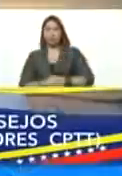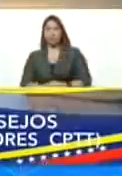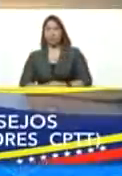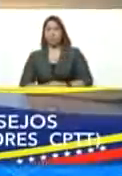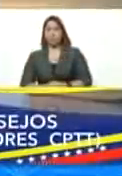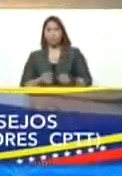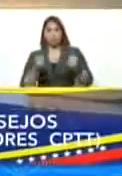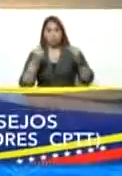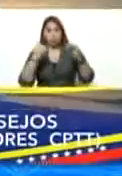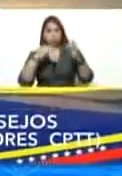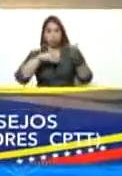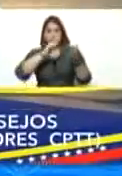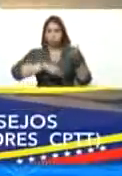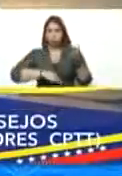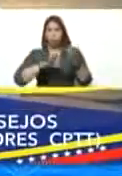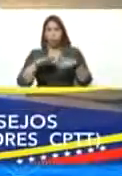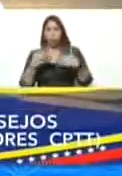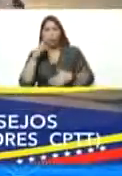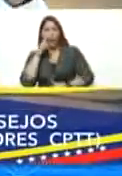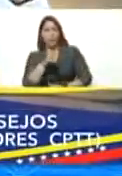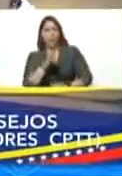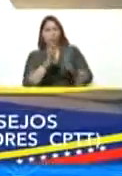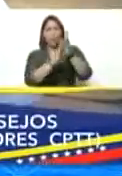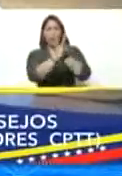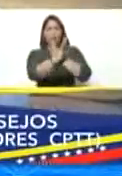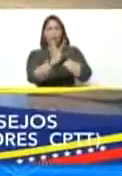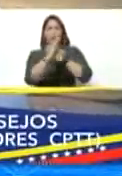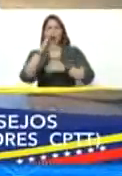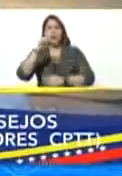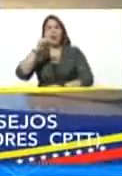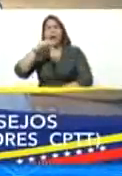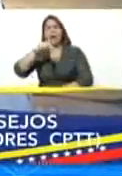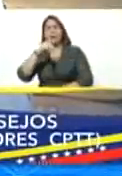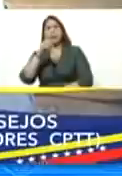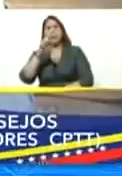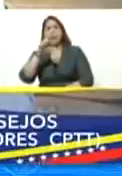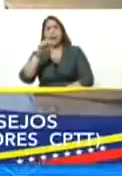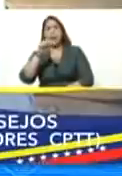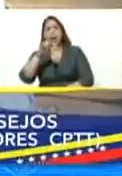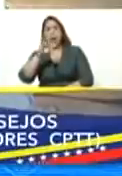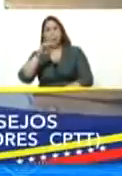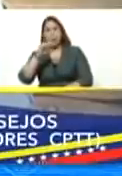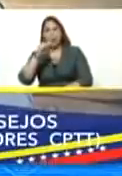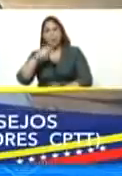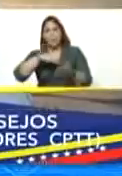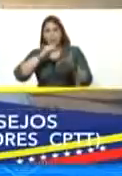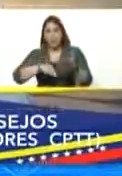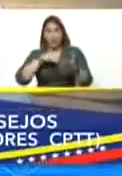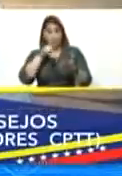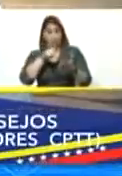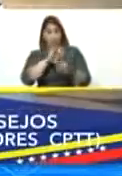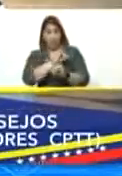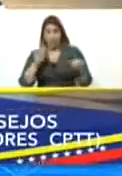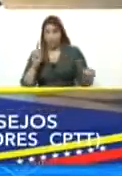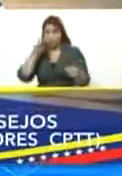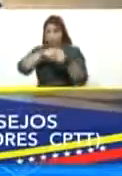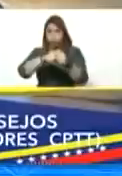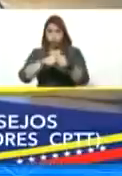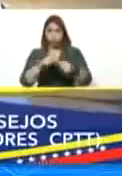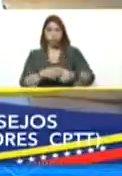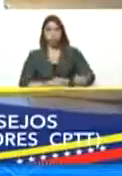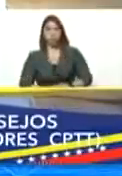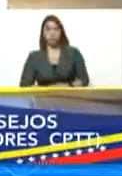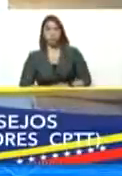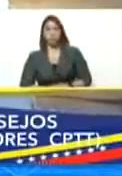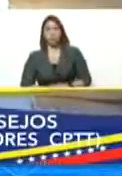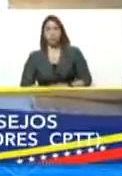firmar. Y de repente cuando veo en la cola, Candelaria firmando, y desde allí se incorporó a